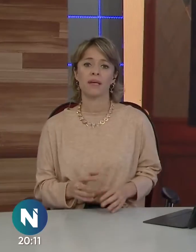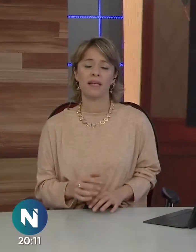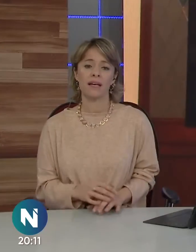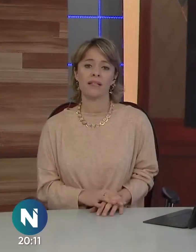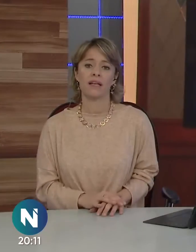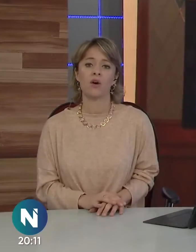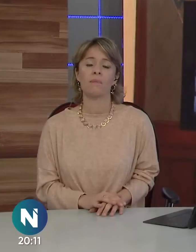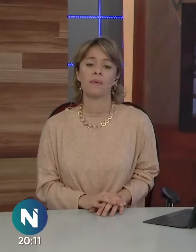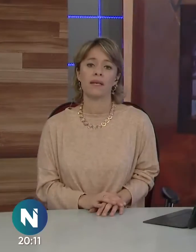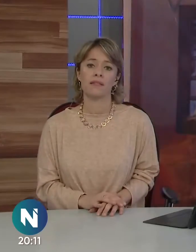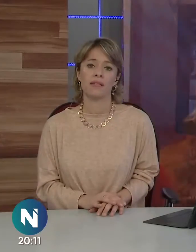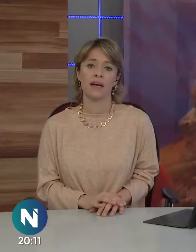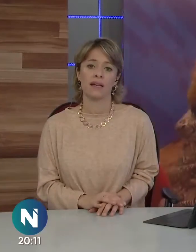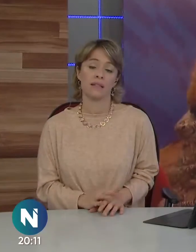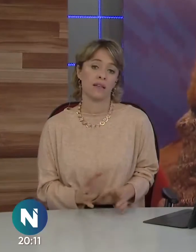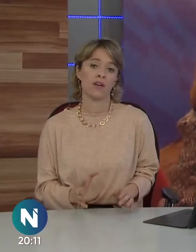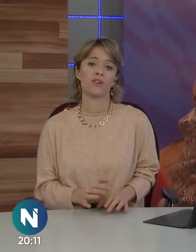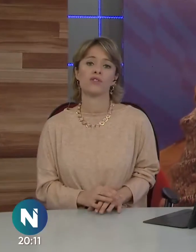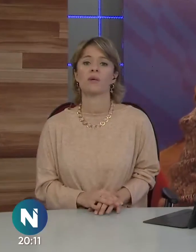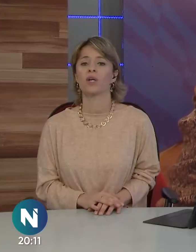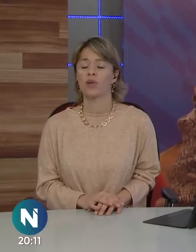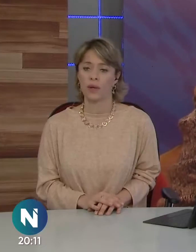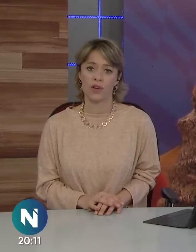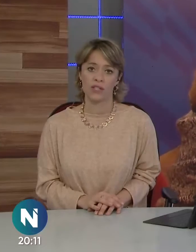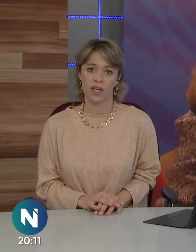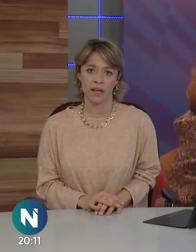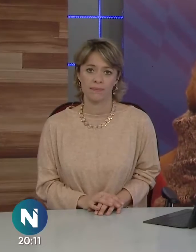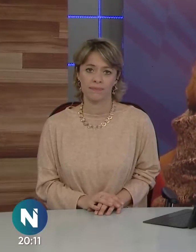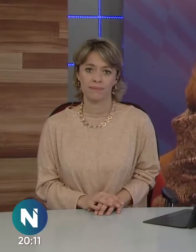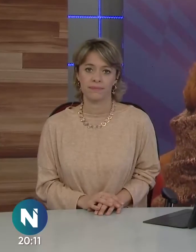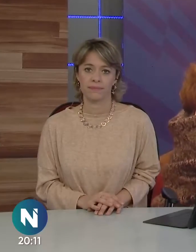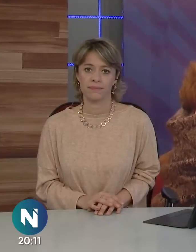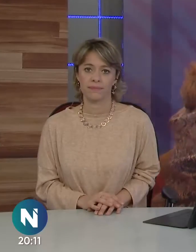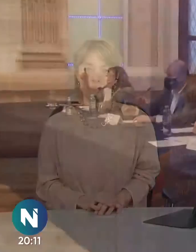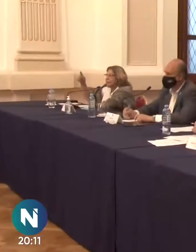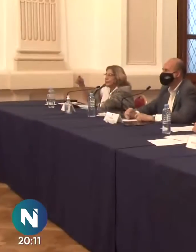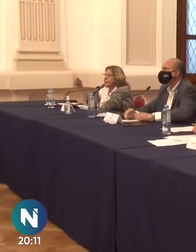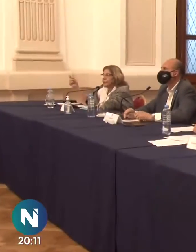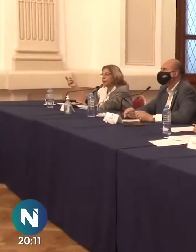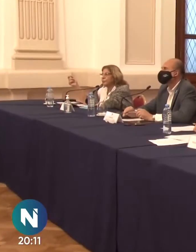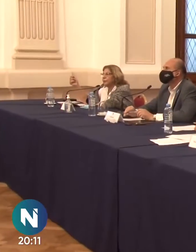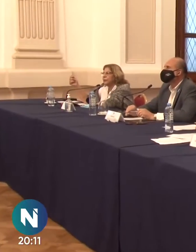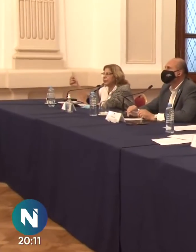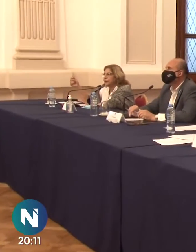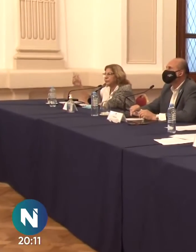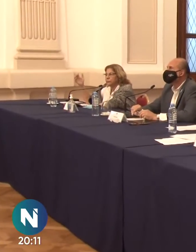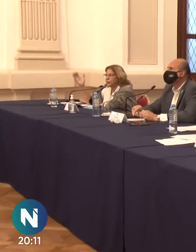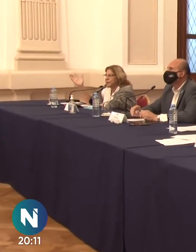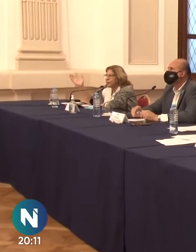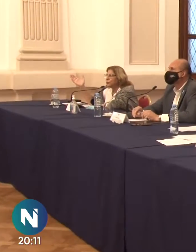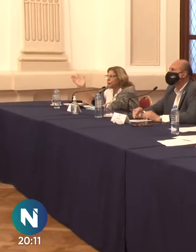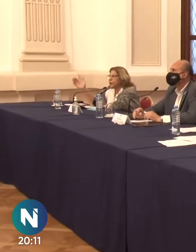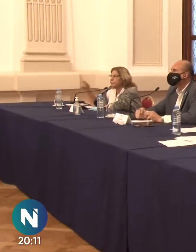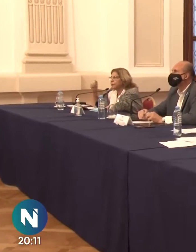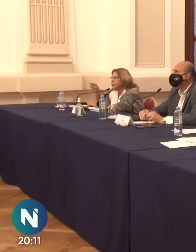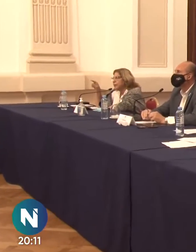medidas de convivencia que se dieron a conocer por el gobierno nacional el gobernador omar perotti y